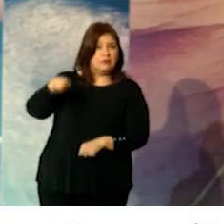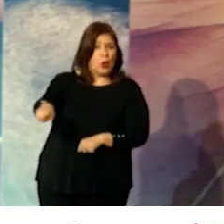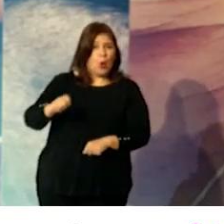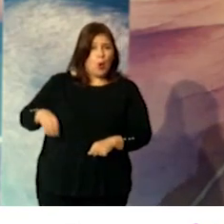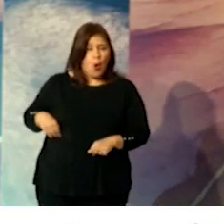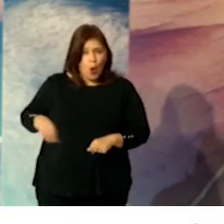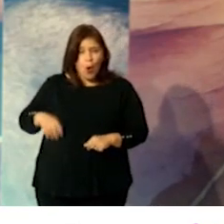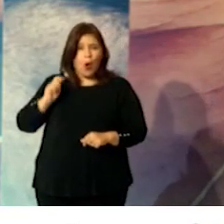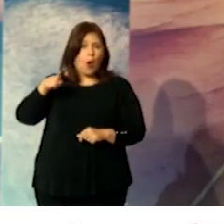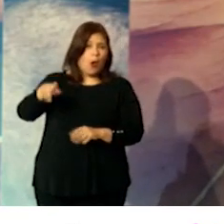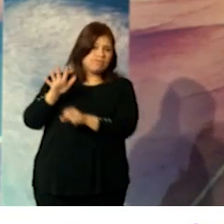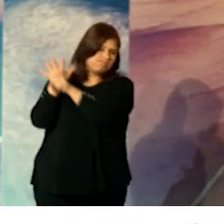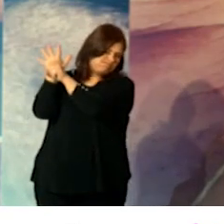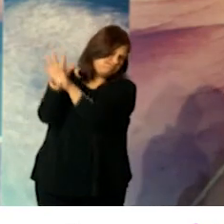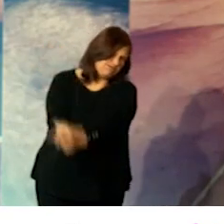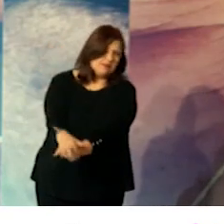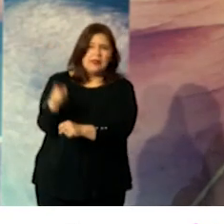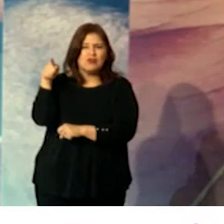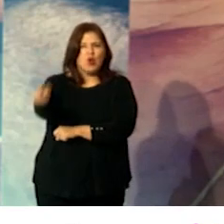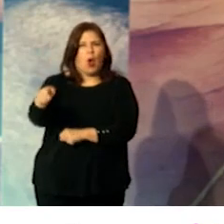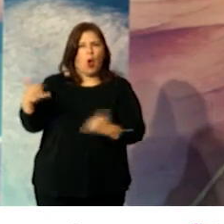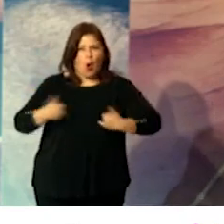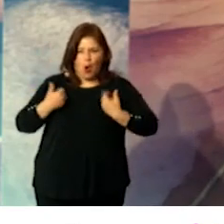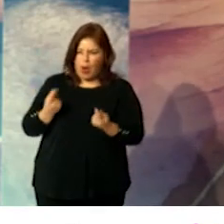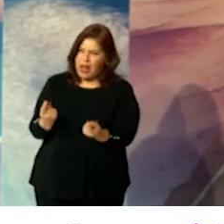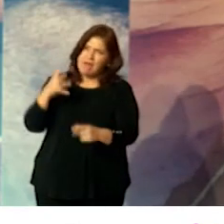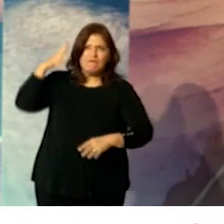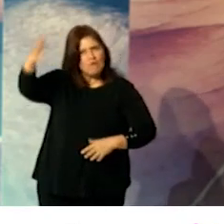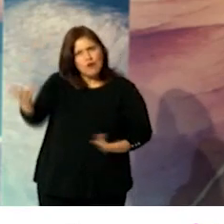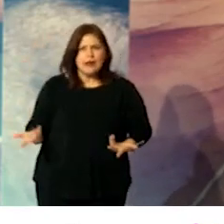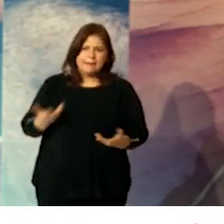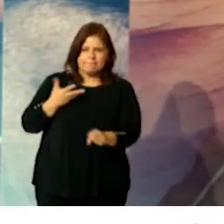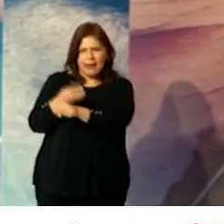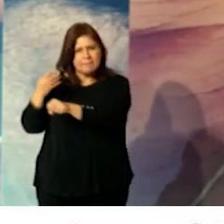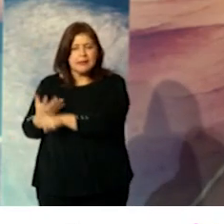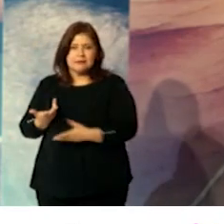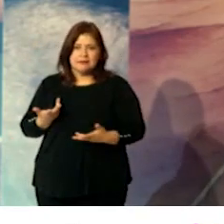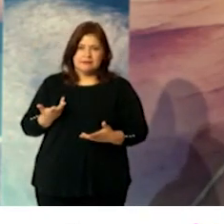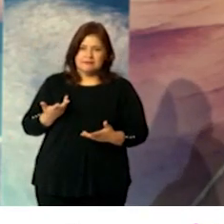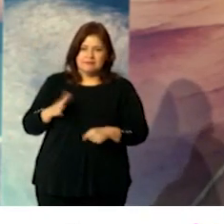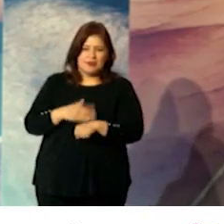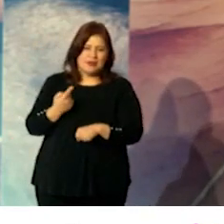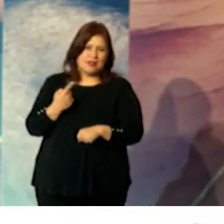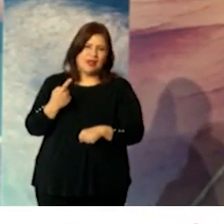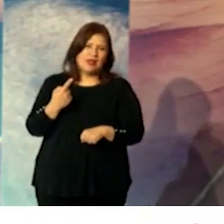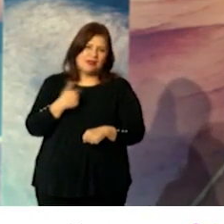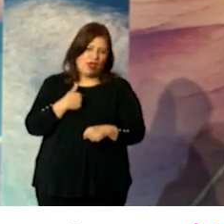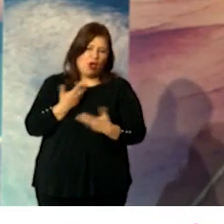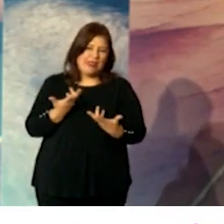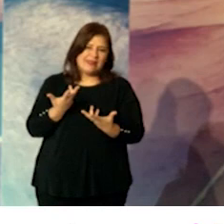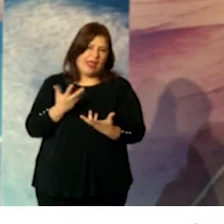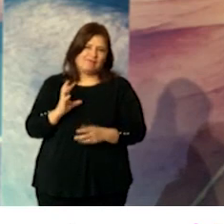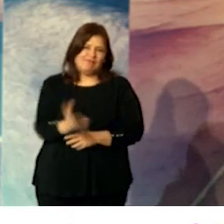ese peso en sus espaldas de decir, llévenos al futuro, porque yo hice mierda. Ahora